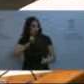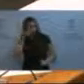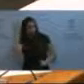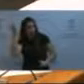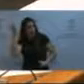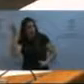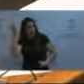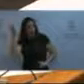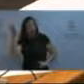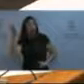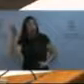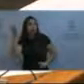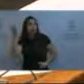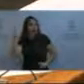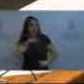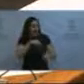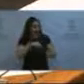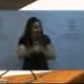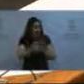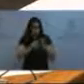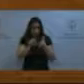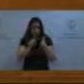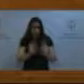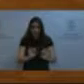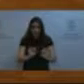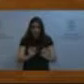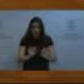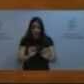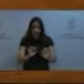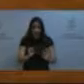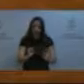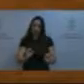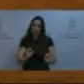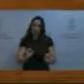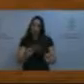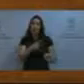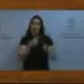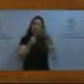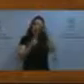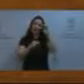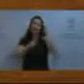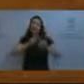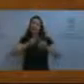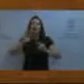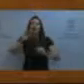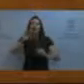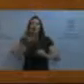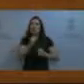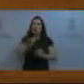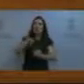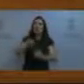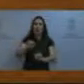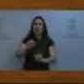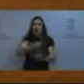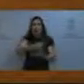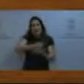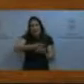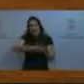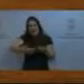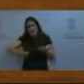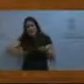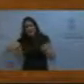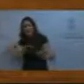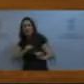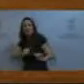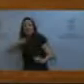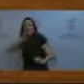nosotros? ¿Esta es su gestión transparente, señora consejera? Niegan la auditoría externa, siguen con una lista de espera que ronda las 1000 personas y son